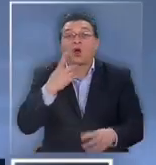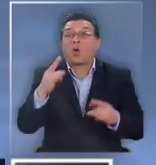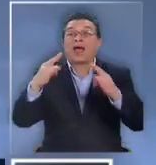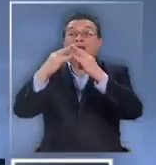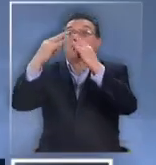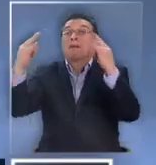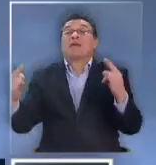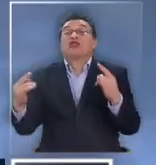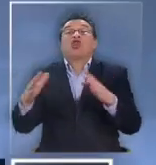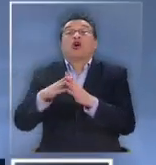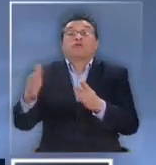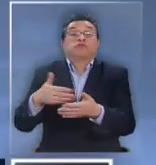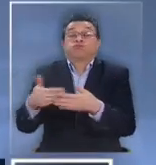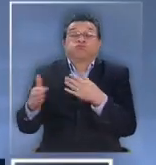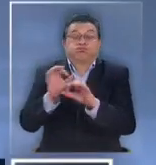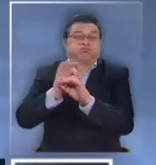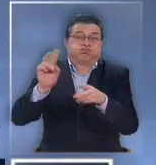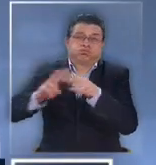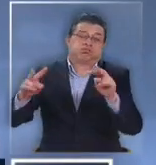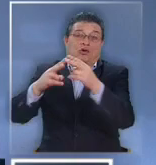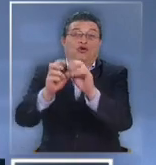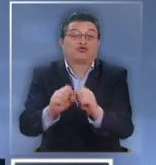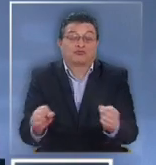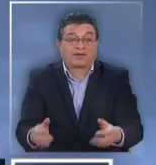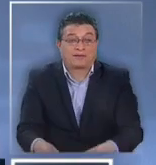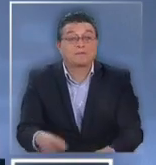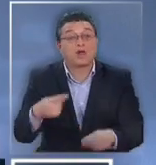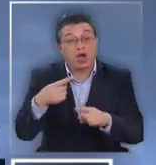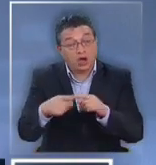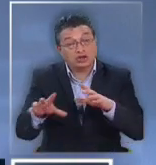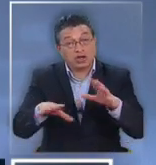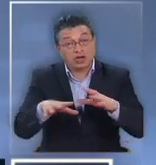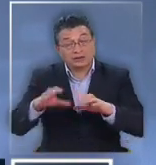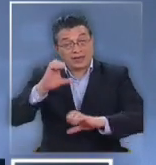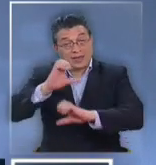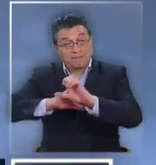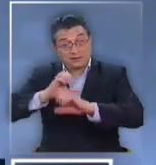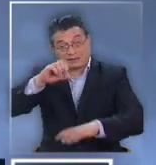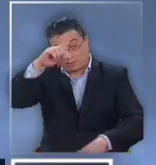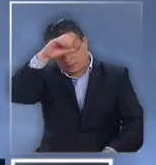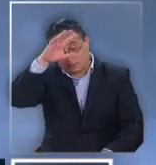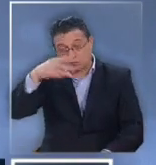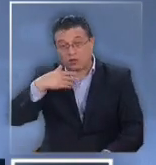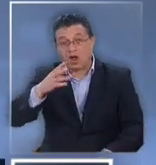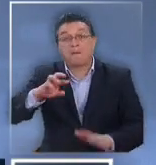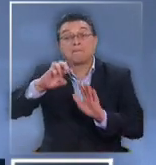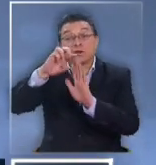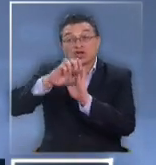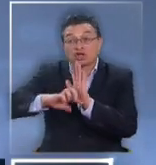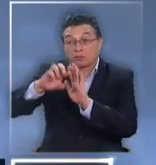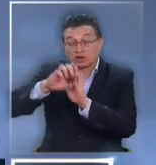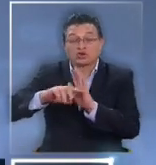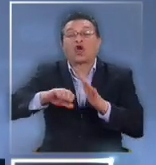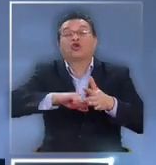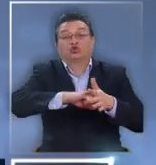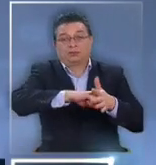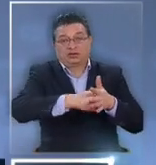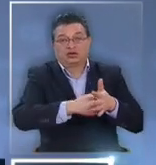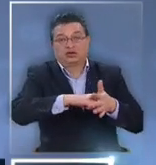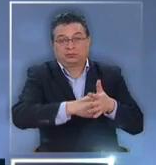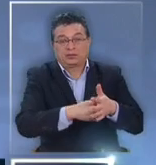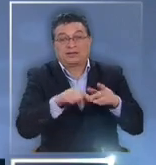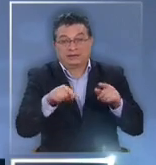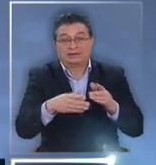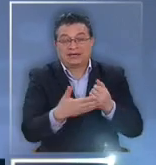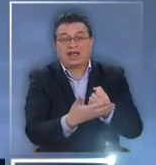campamento después la otra cosa que las empresas mineras han hecho es suspender los proyectos y eso ayuda